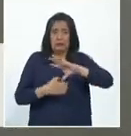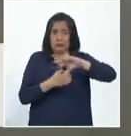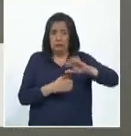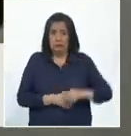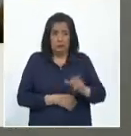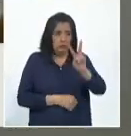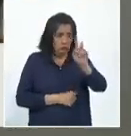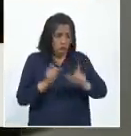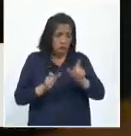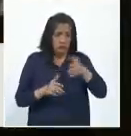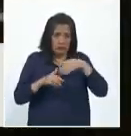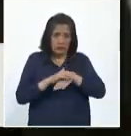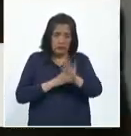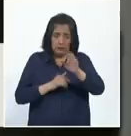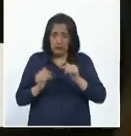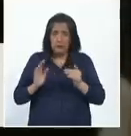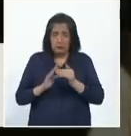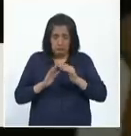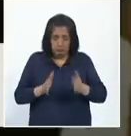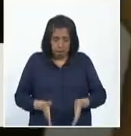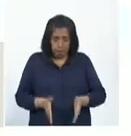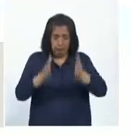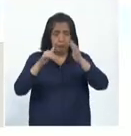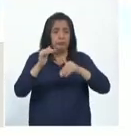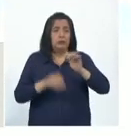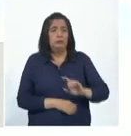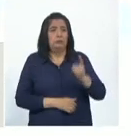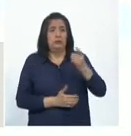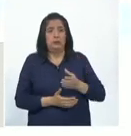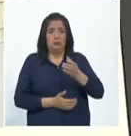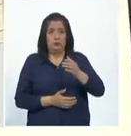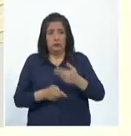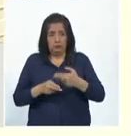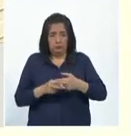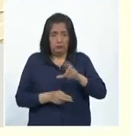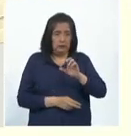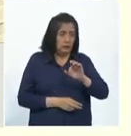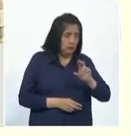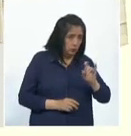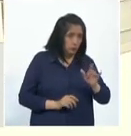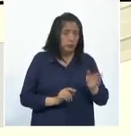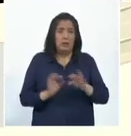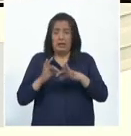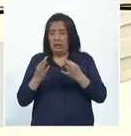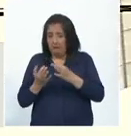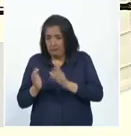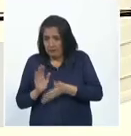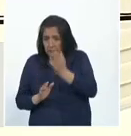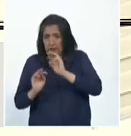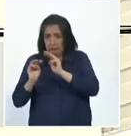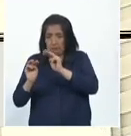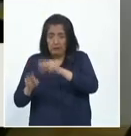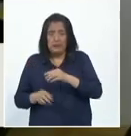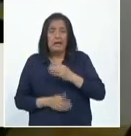dos sujetos que ingresaron al condominio ubicado en la cuadra 1 de la calle Contisuyo. Aprovecharon que la familia había salido hacia las playas